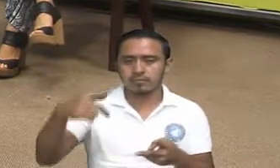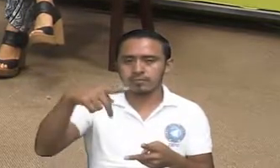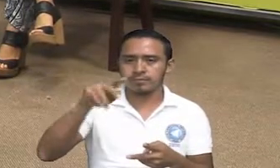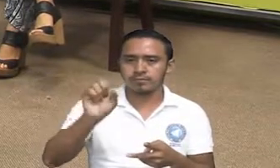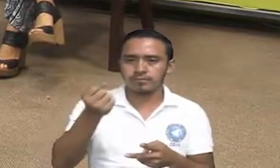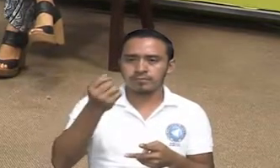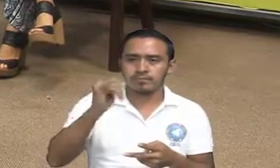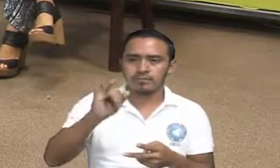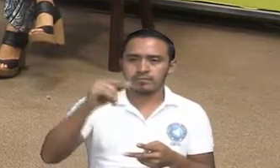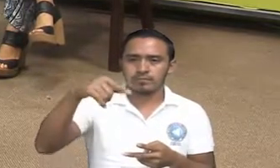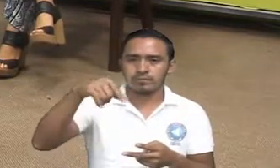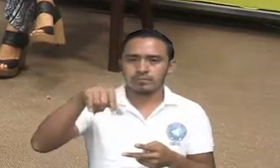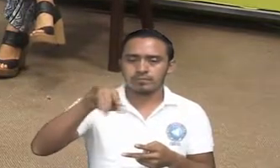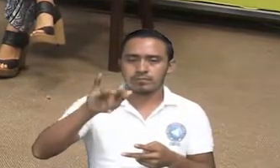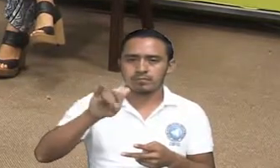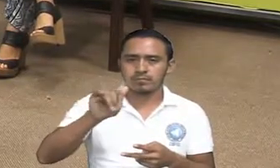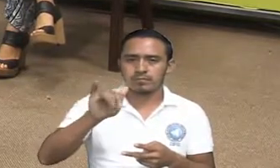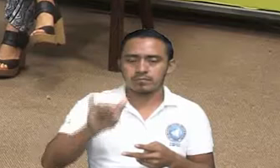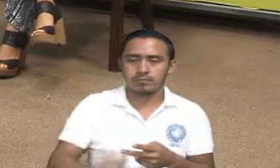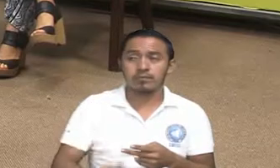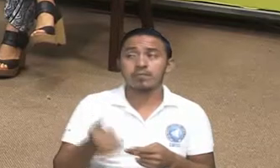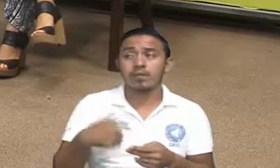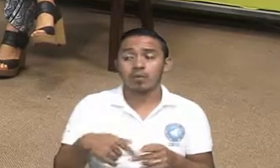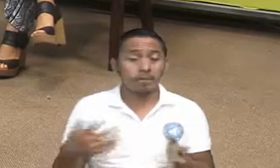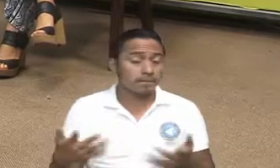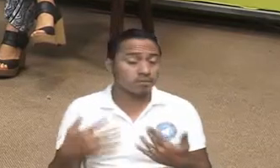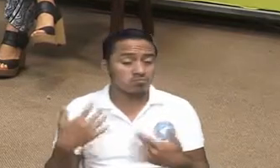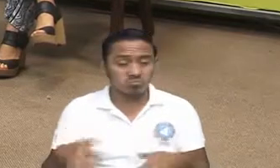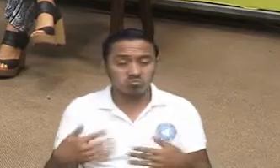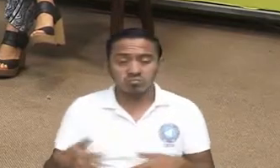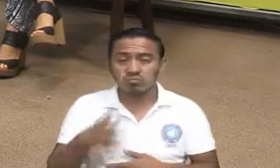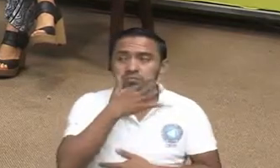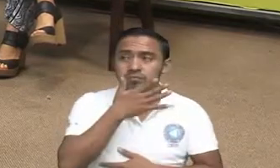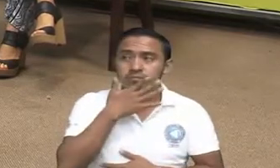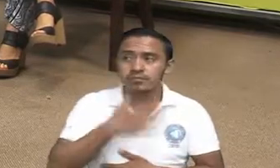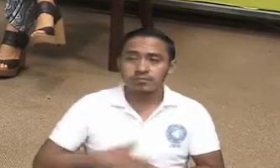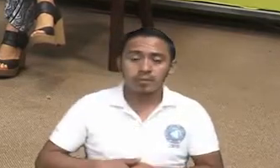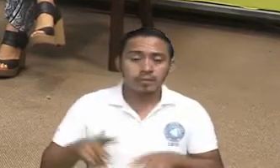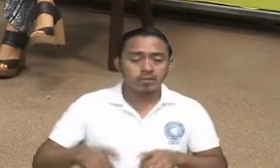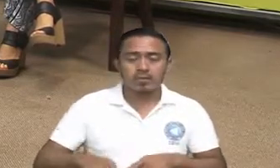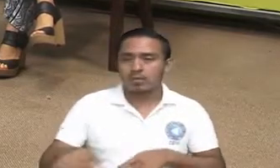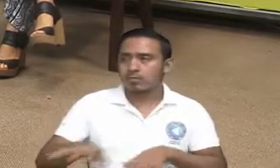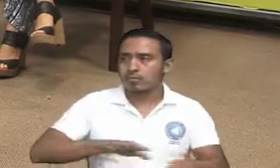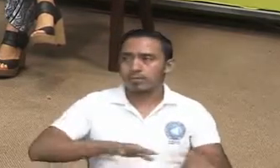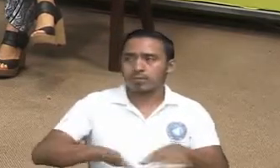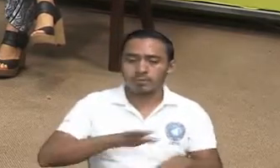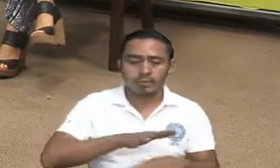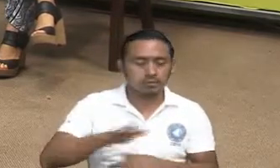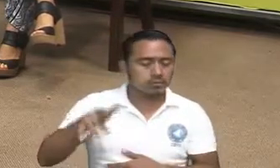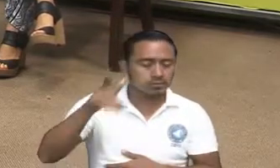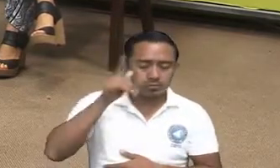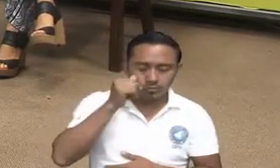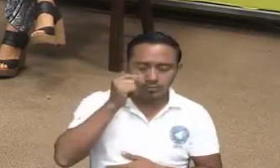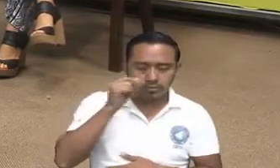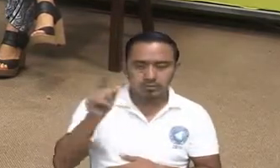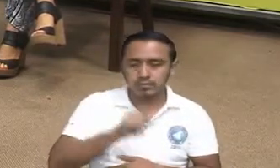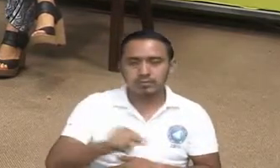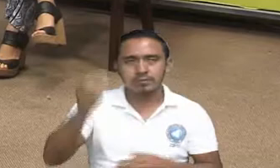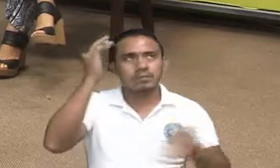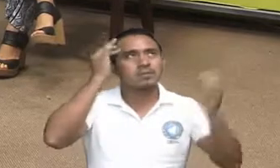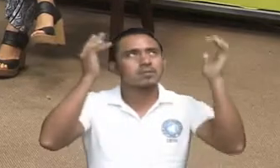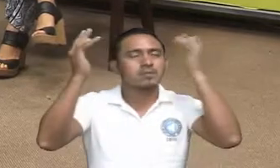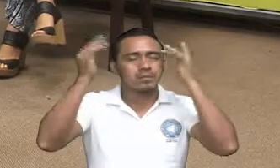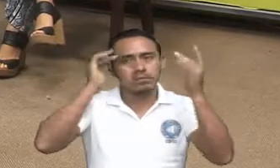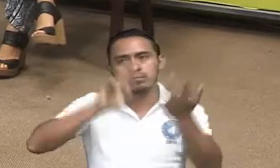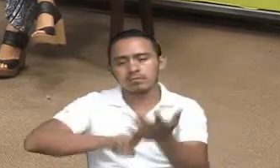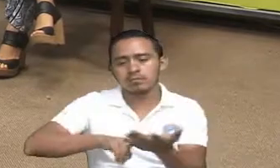en el sentido de que ya sea demasiado extremo, ¿verdad? Hay personas que no pueden hasta dormir, tienen este insomnio. Estar pensando y